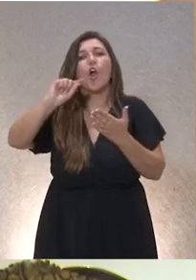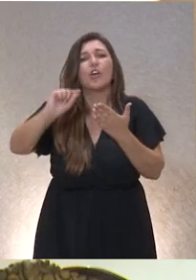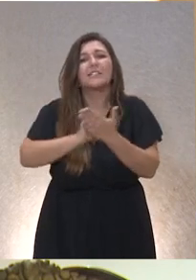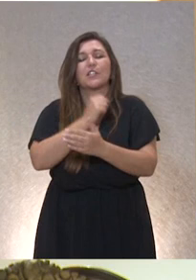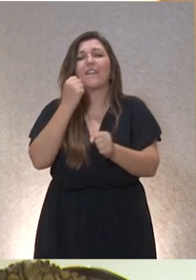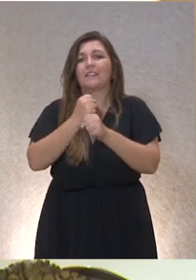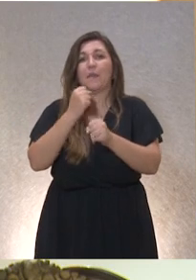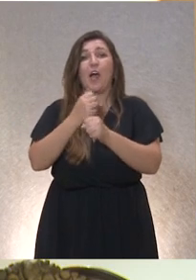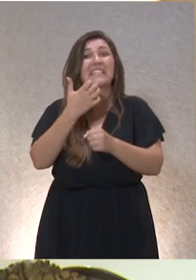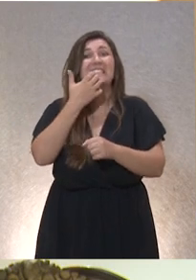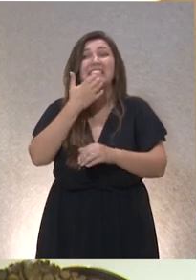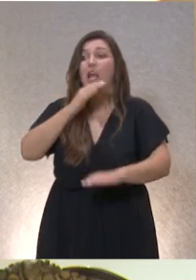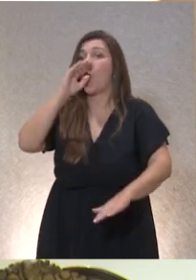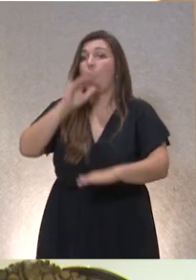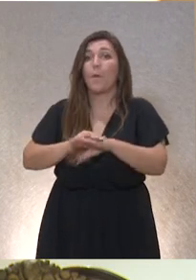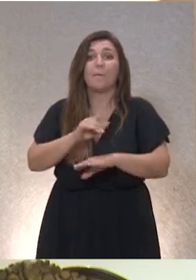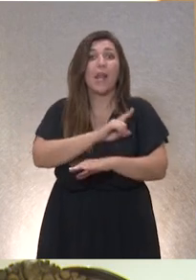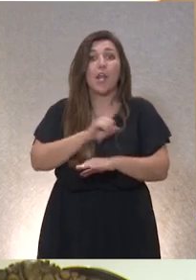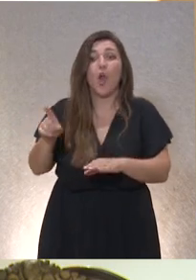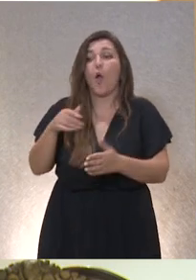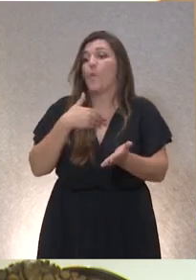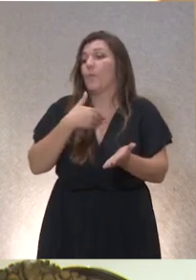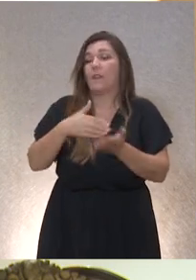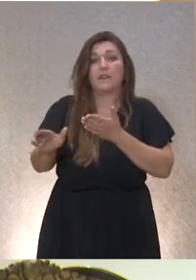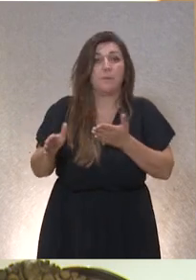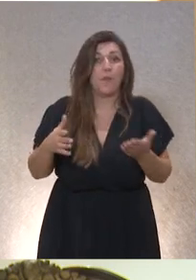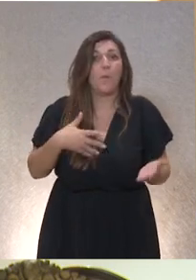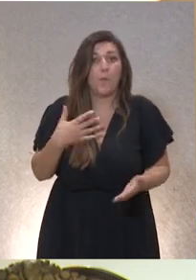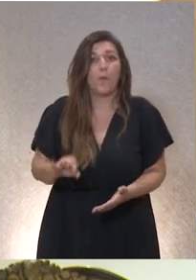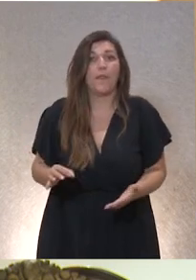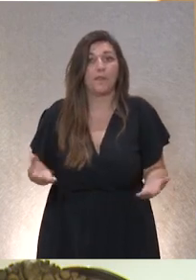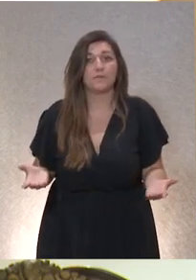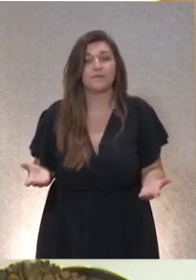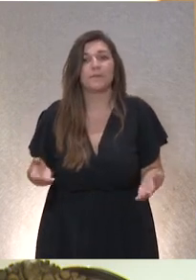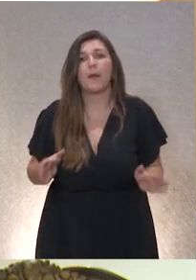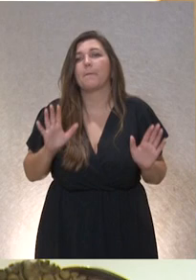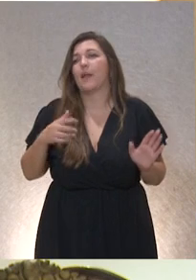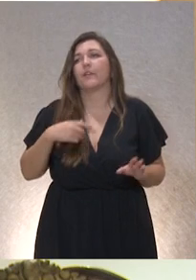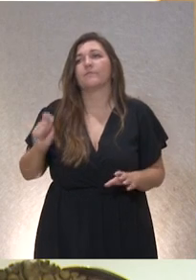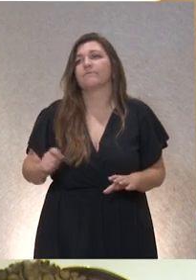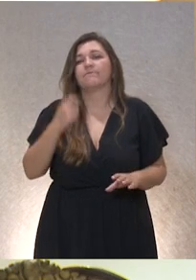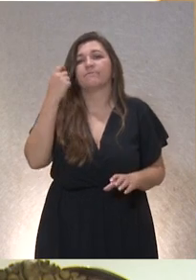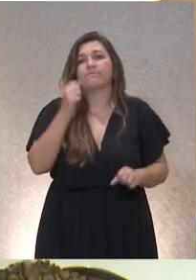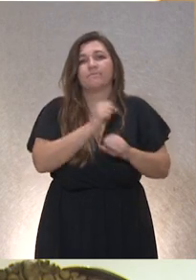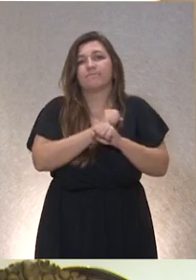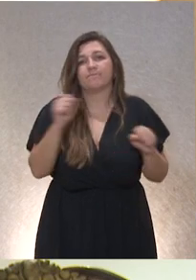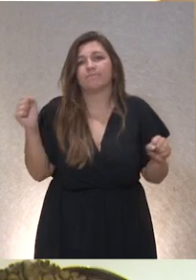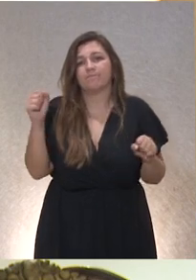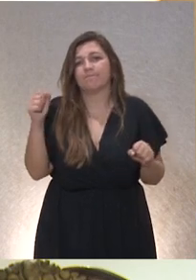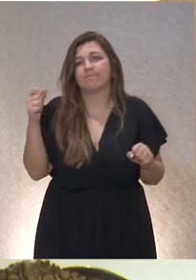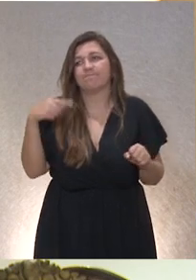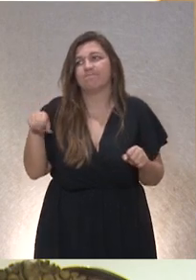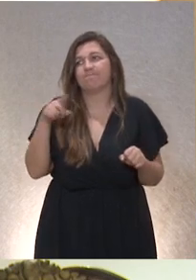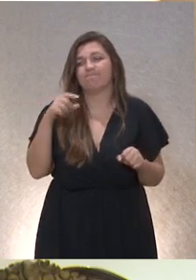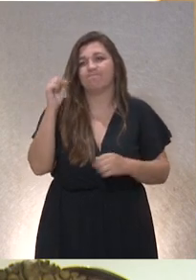incumplimiento justifique un despido procedente pero pero no no conseguido que me hagan ningún coso